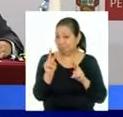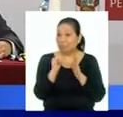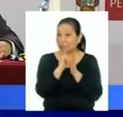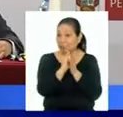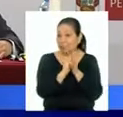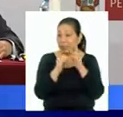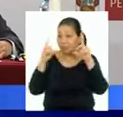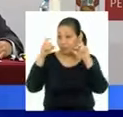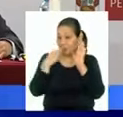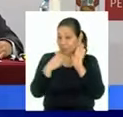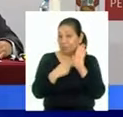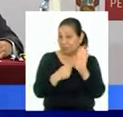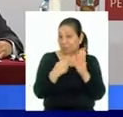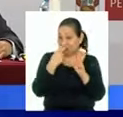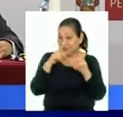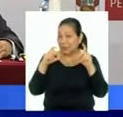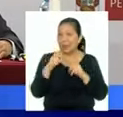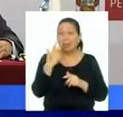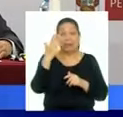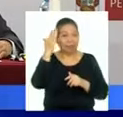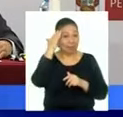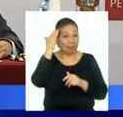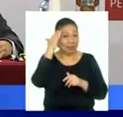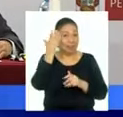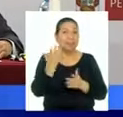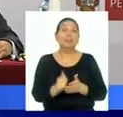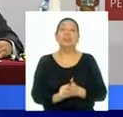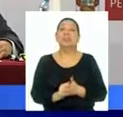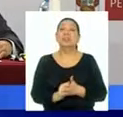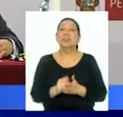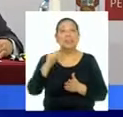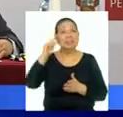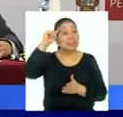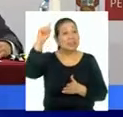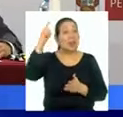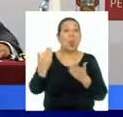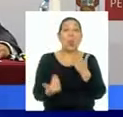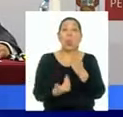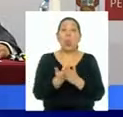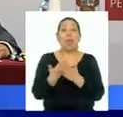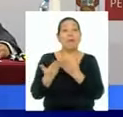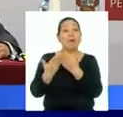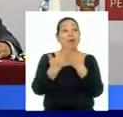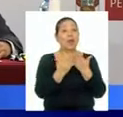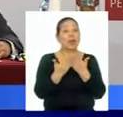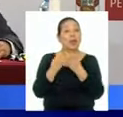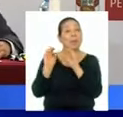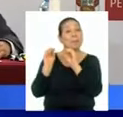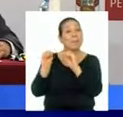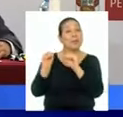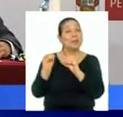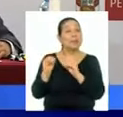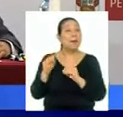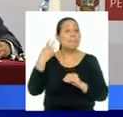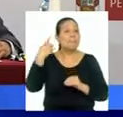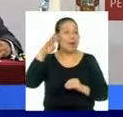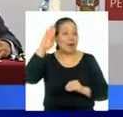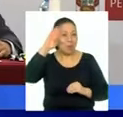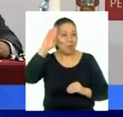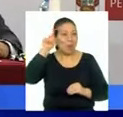las fotografías del lugar. Hace 4 días hemos inaugurado esta escuela. En realidad es una obra que se ha